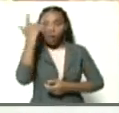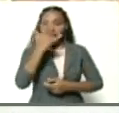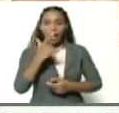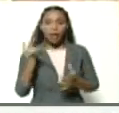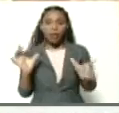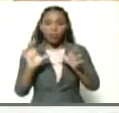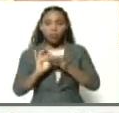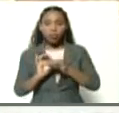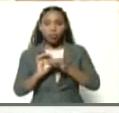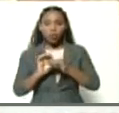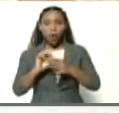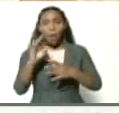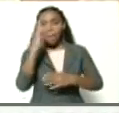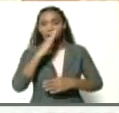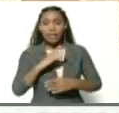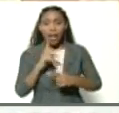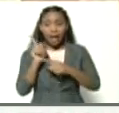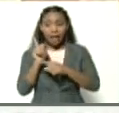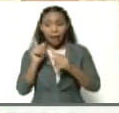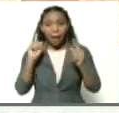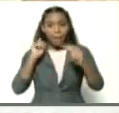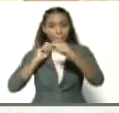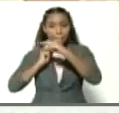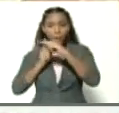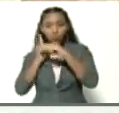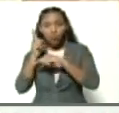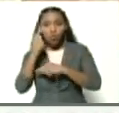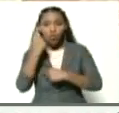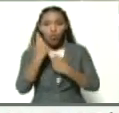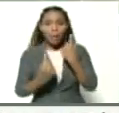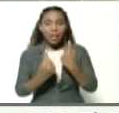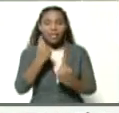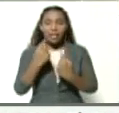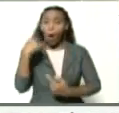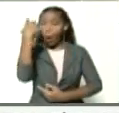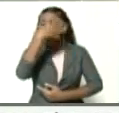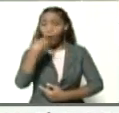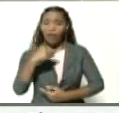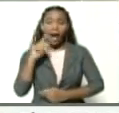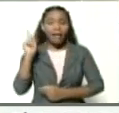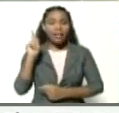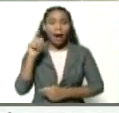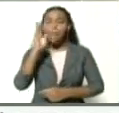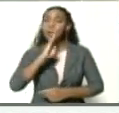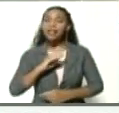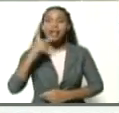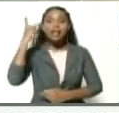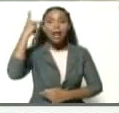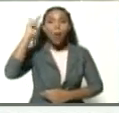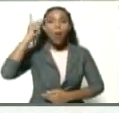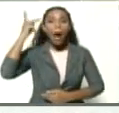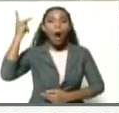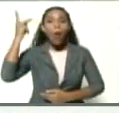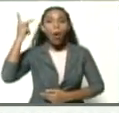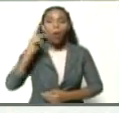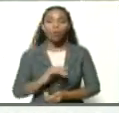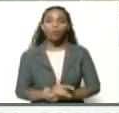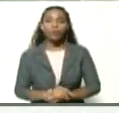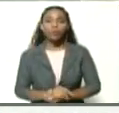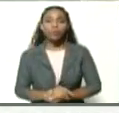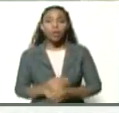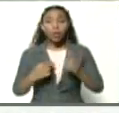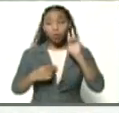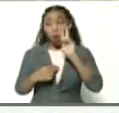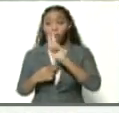brasileras. Está en estudio, se descubrió en una paciente, una joven, en Sao Paulo. Y nosotros, bueno, al